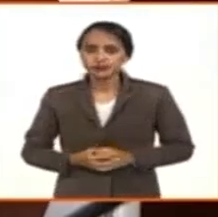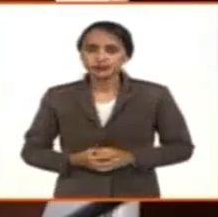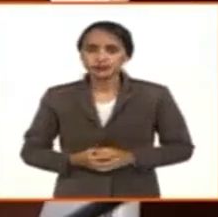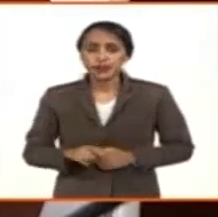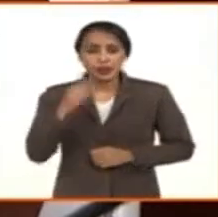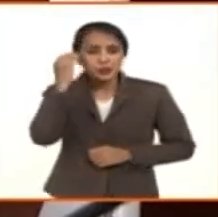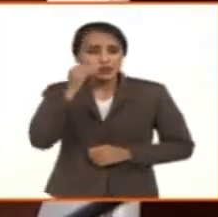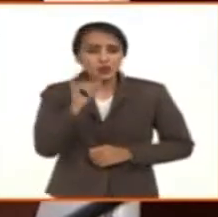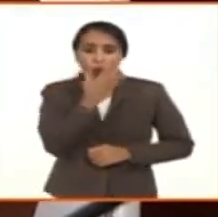asumir un mundo nuevo